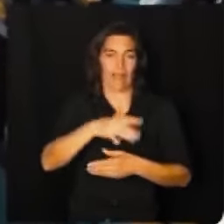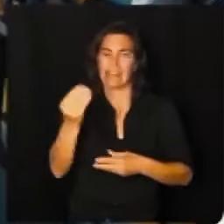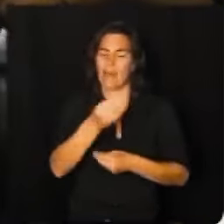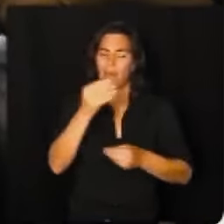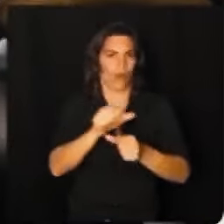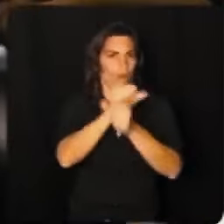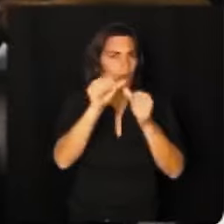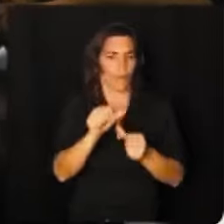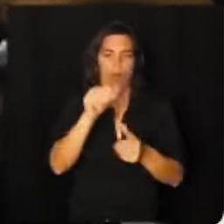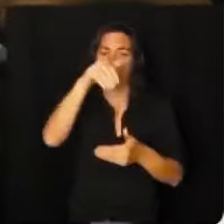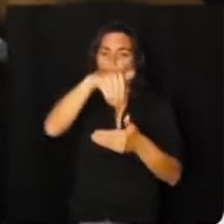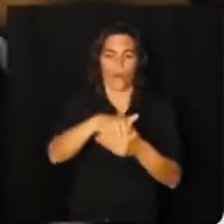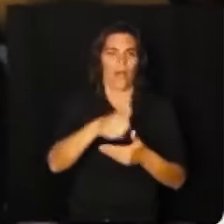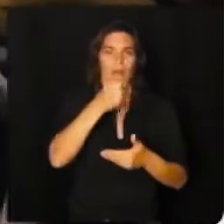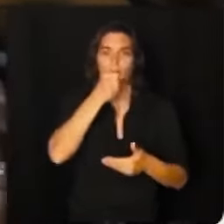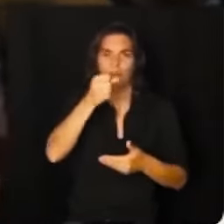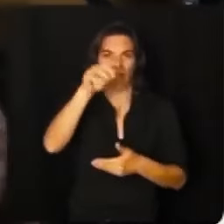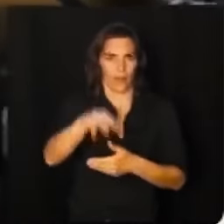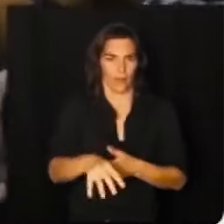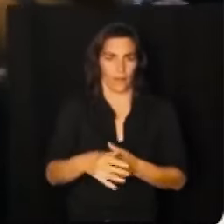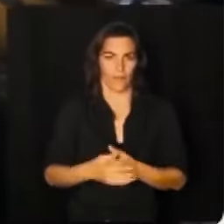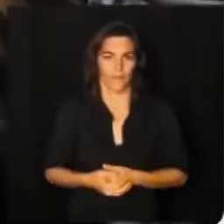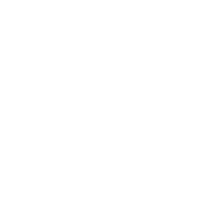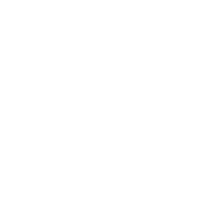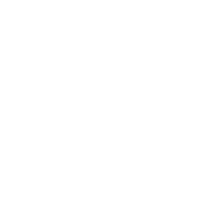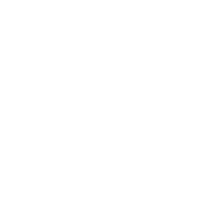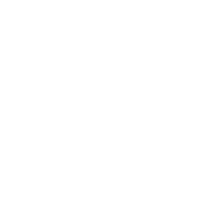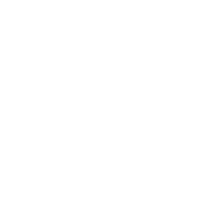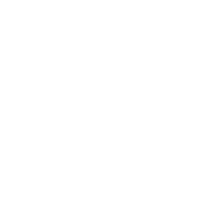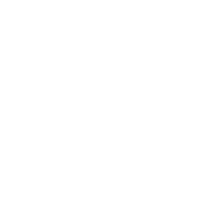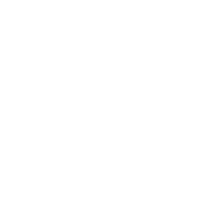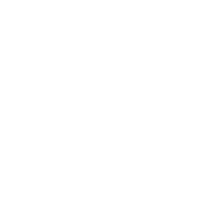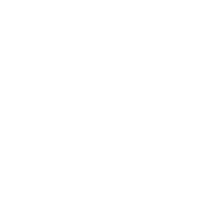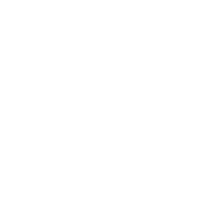La mejor manera.